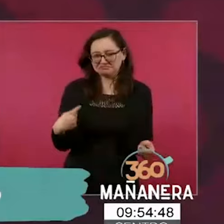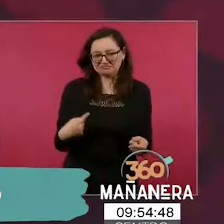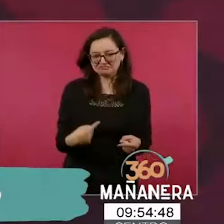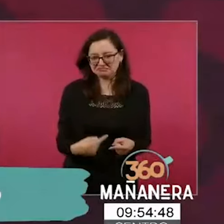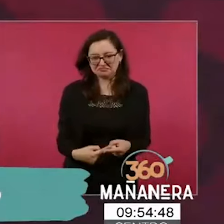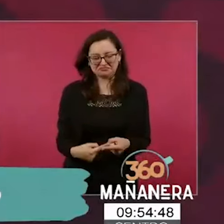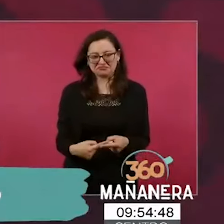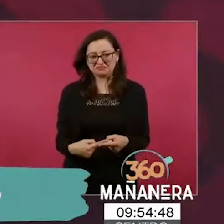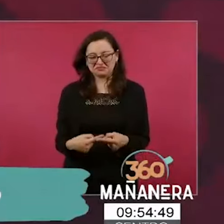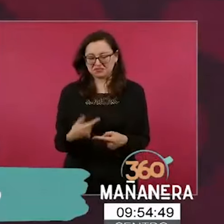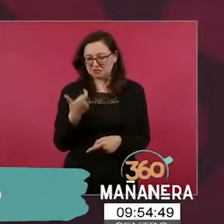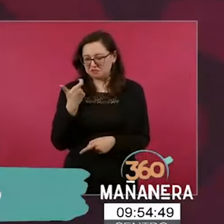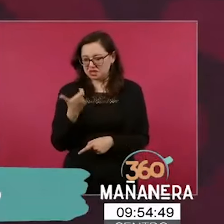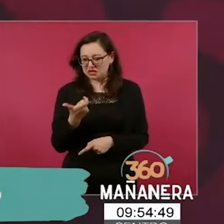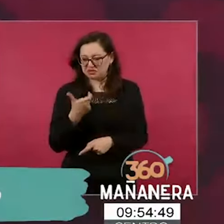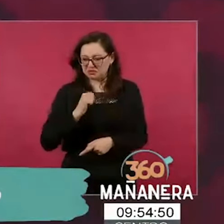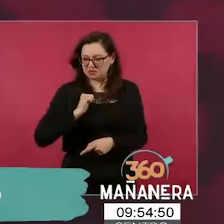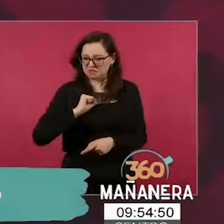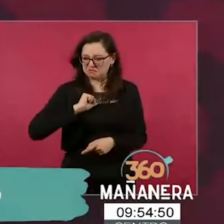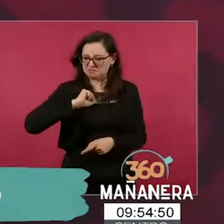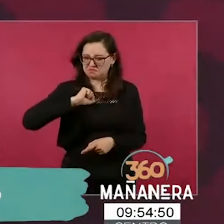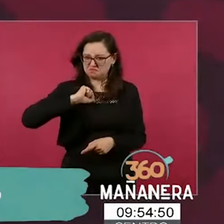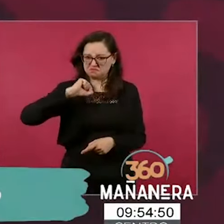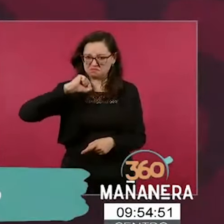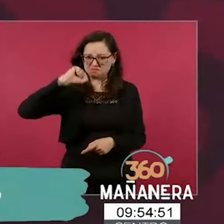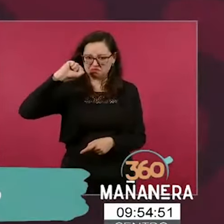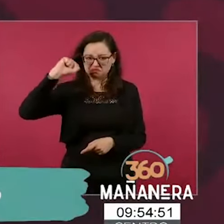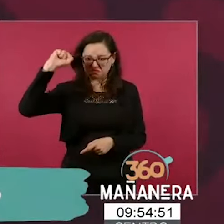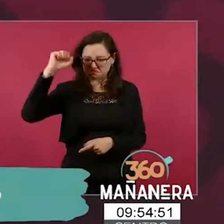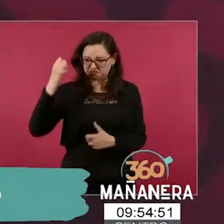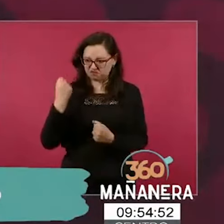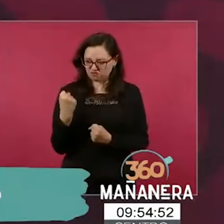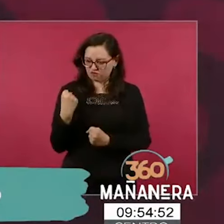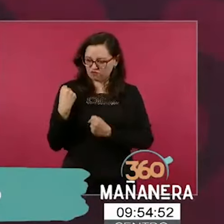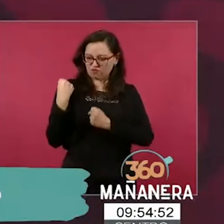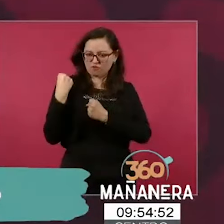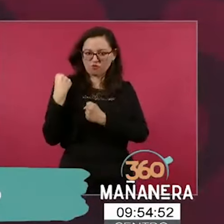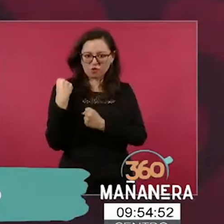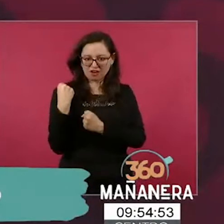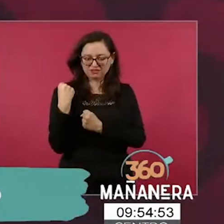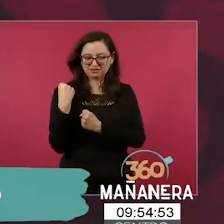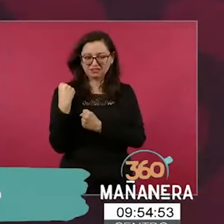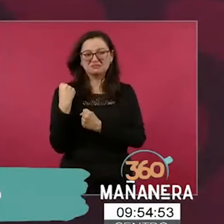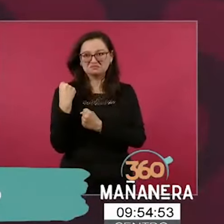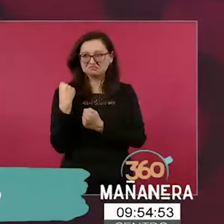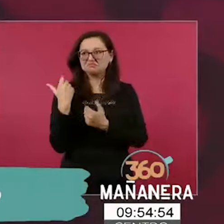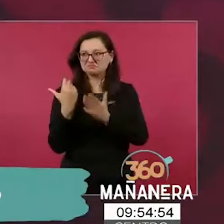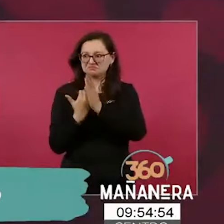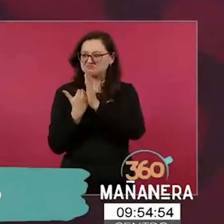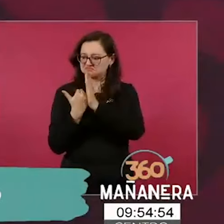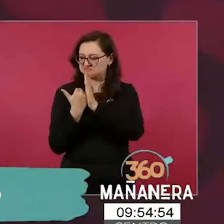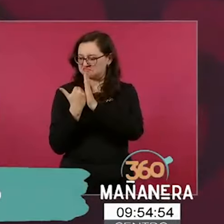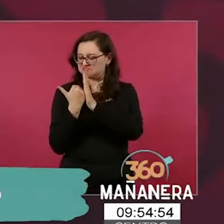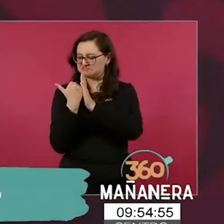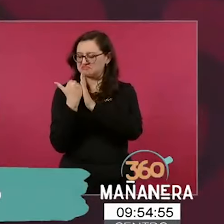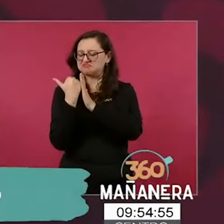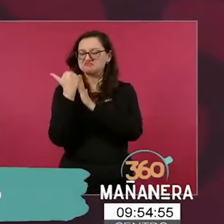que más se ha fortalecido en el mundo con relación al